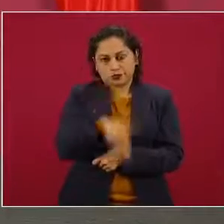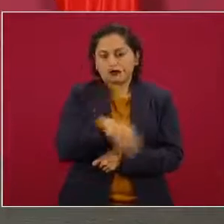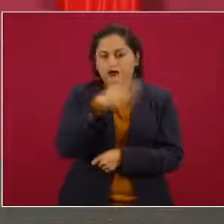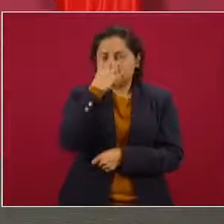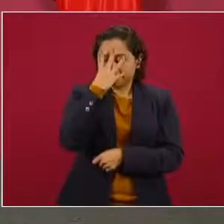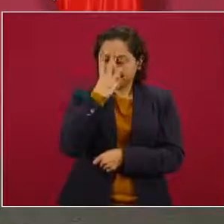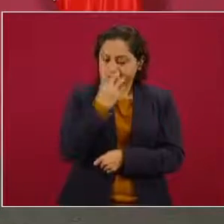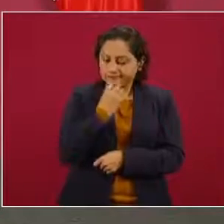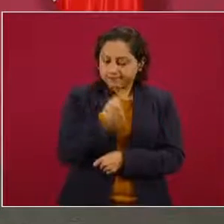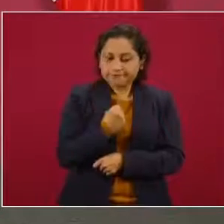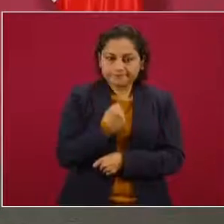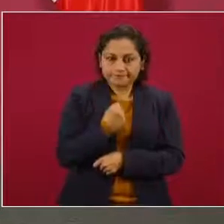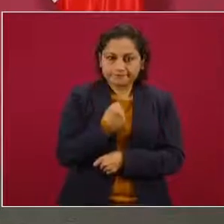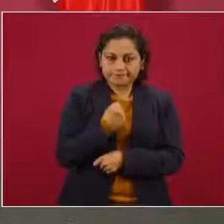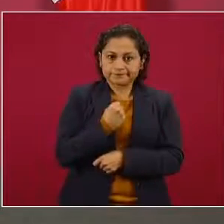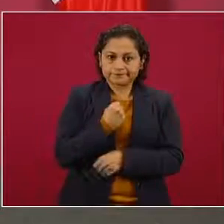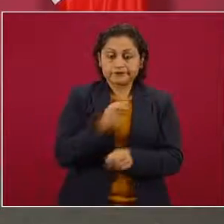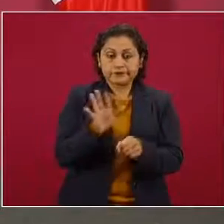sus